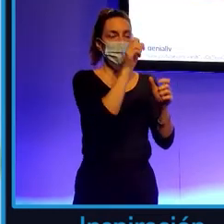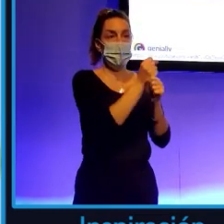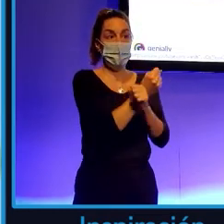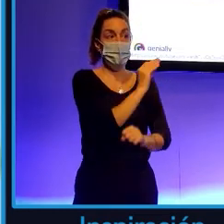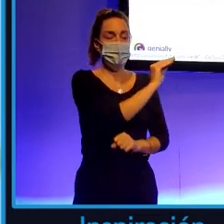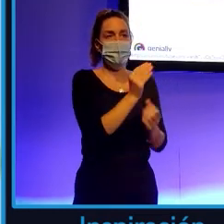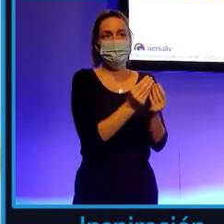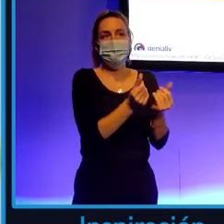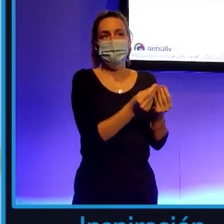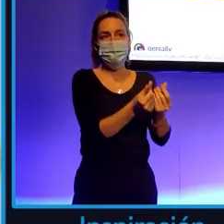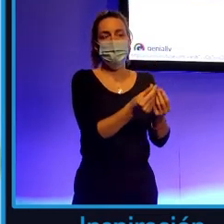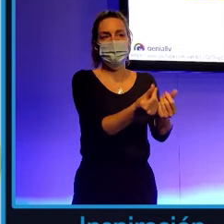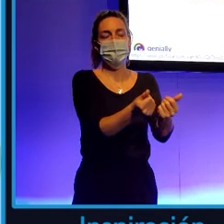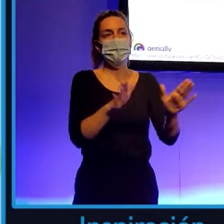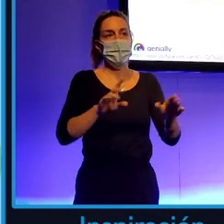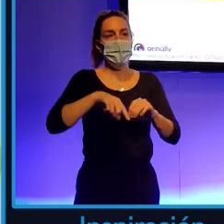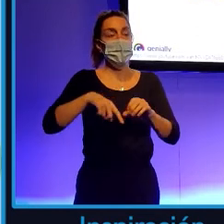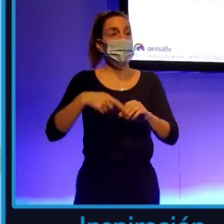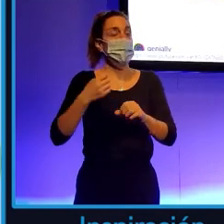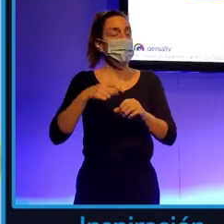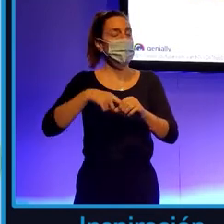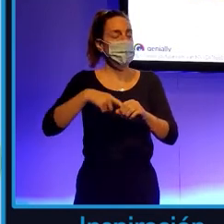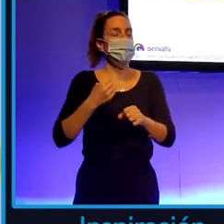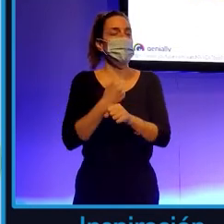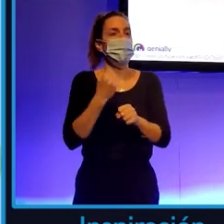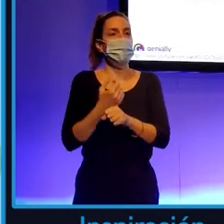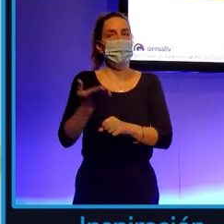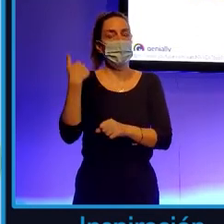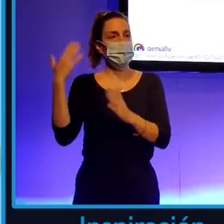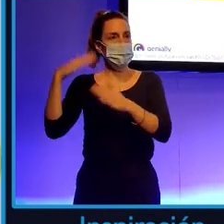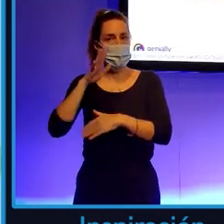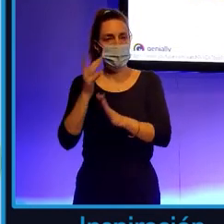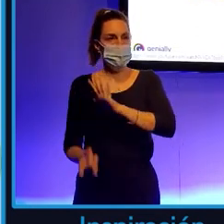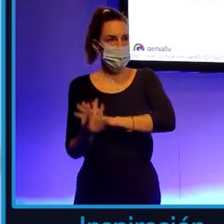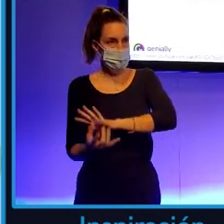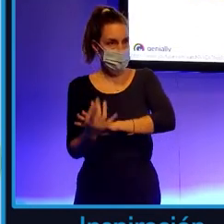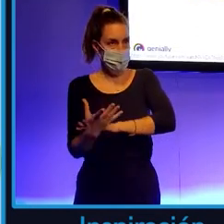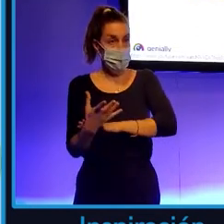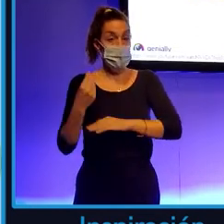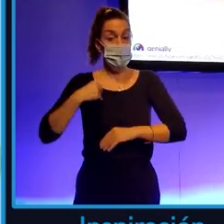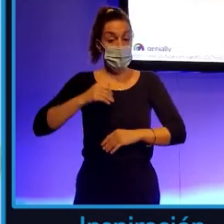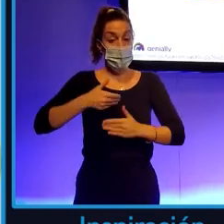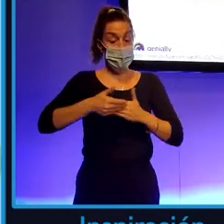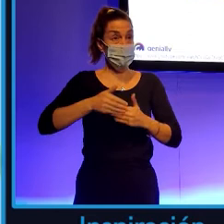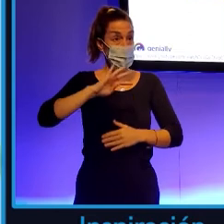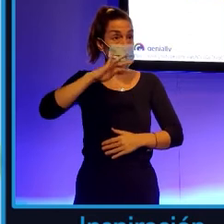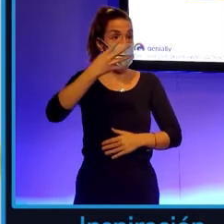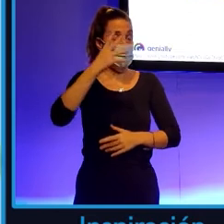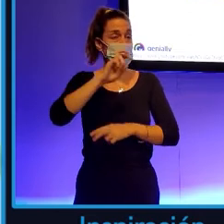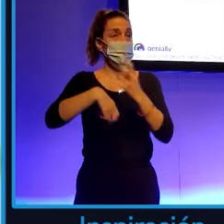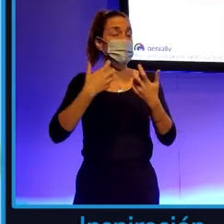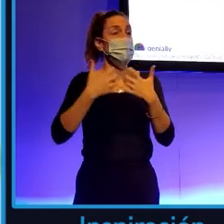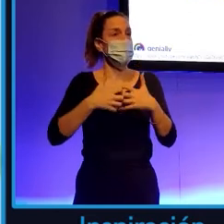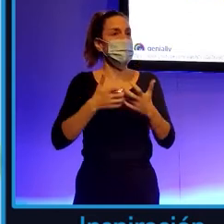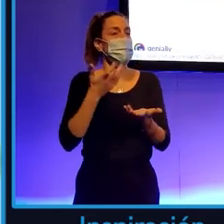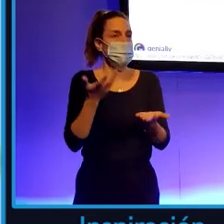muchísimos puestos de trabajo que ni siquiera existían lo mismo que va a ocurrir en este en esta cuarta lo que se llama cuarta revolución